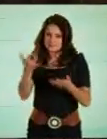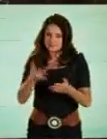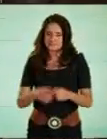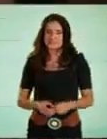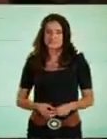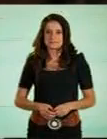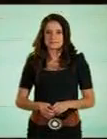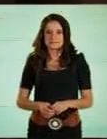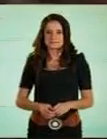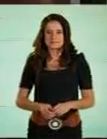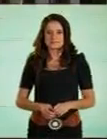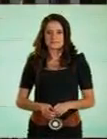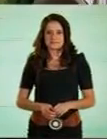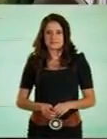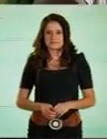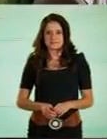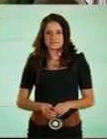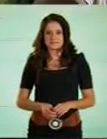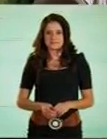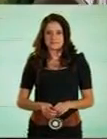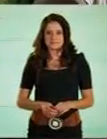Gracias.